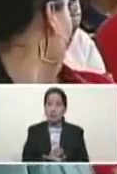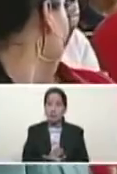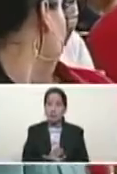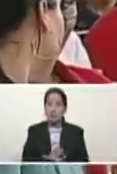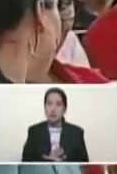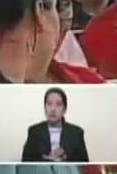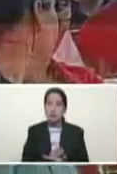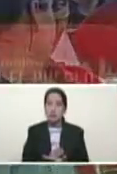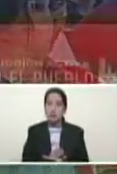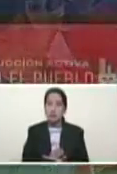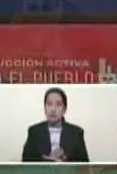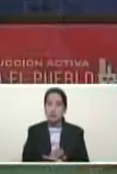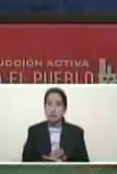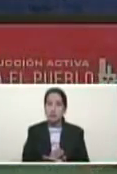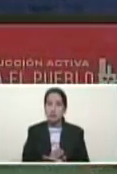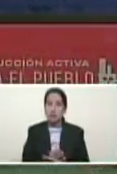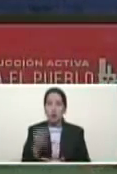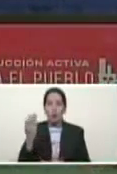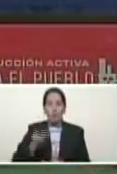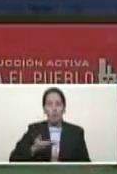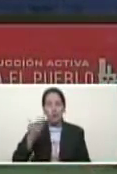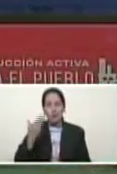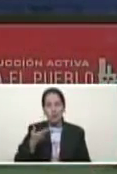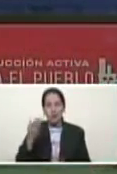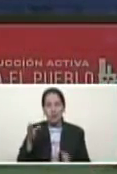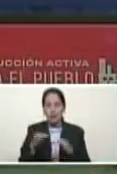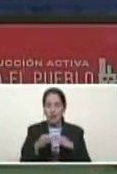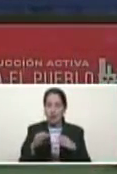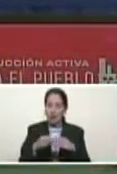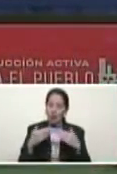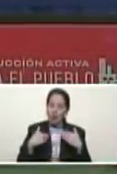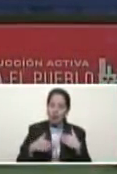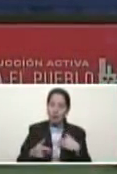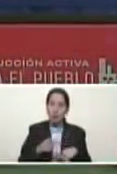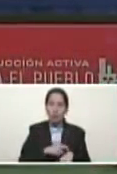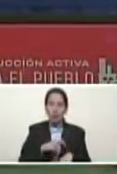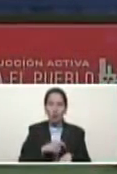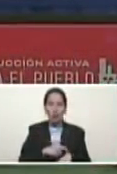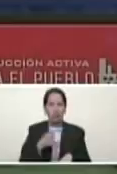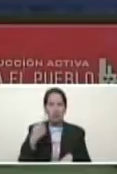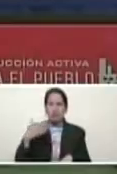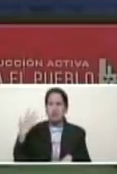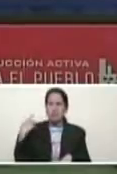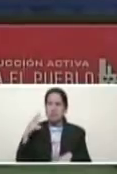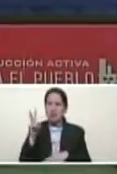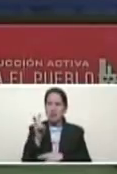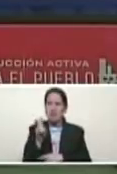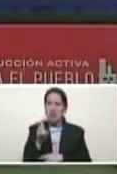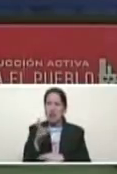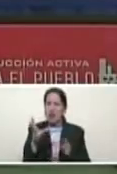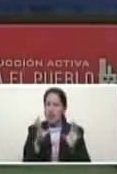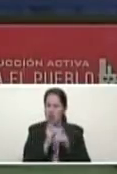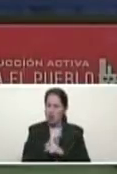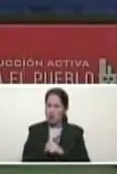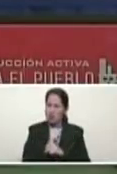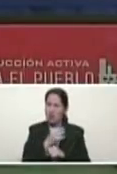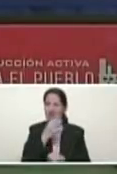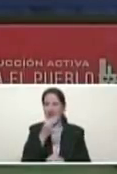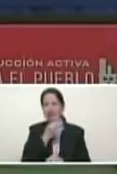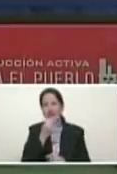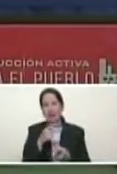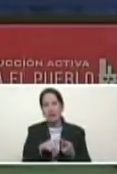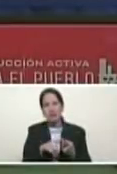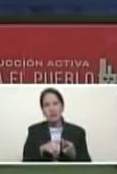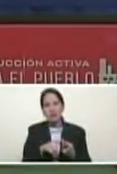En estos días he tenido importantes reuniones. El viernes en la noche fue, en la tarde, con los